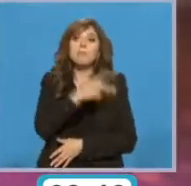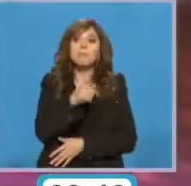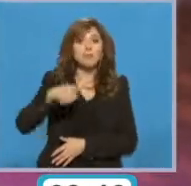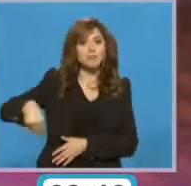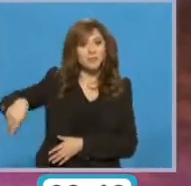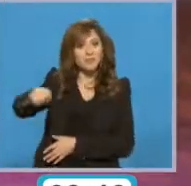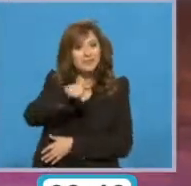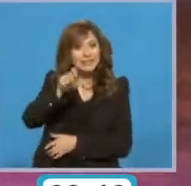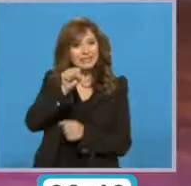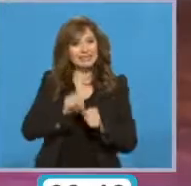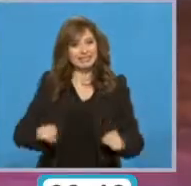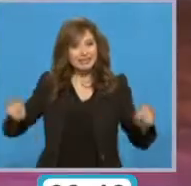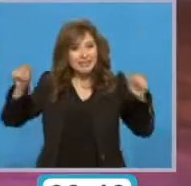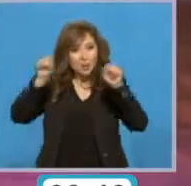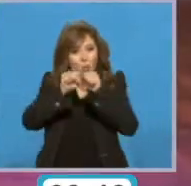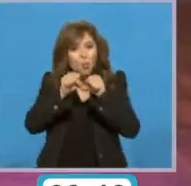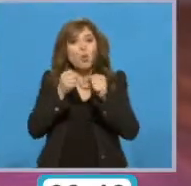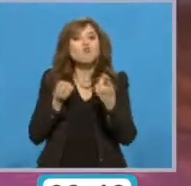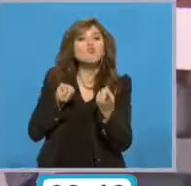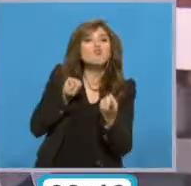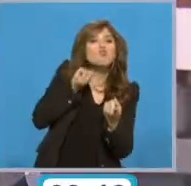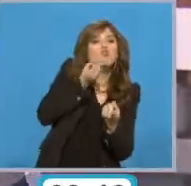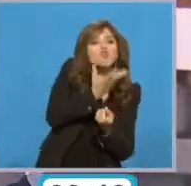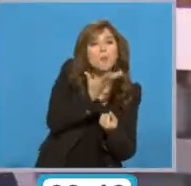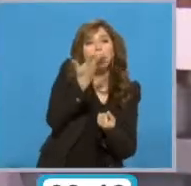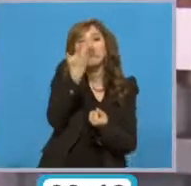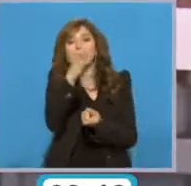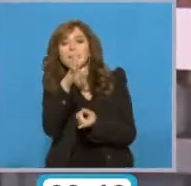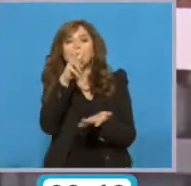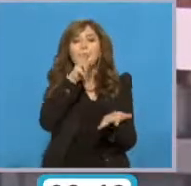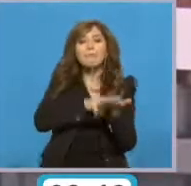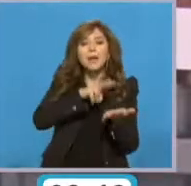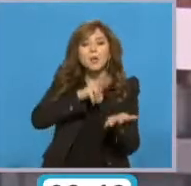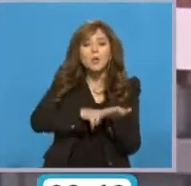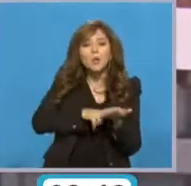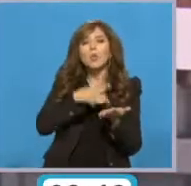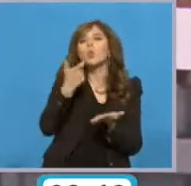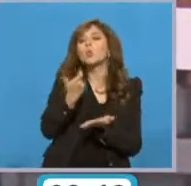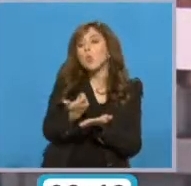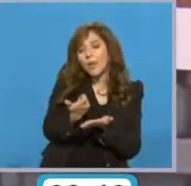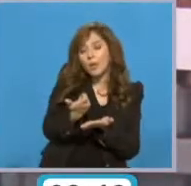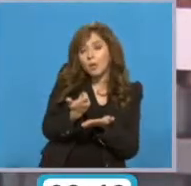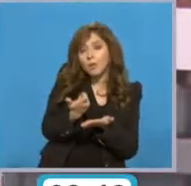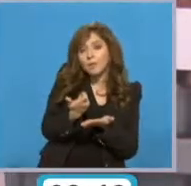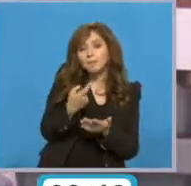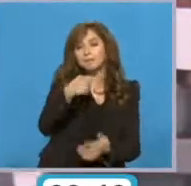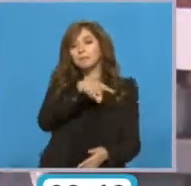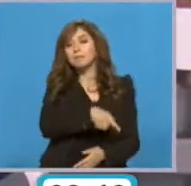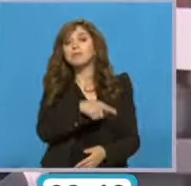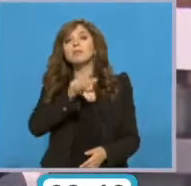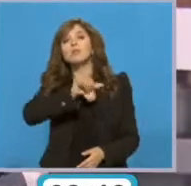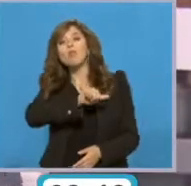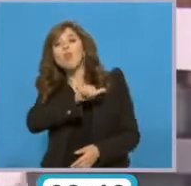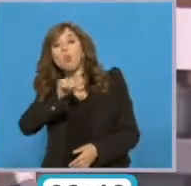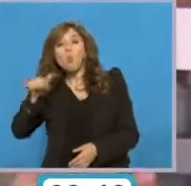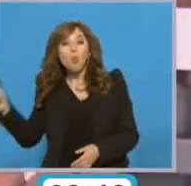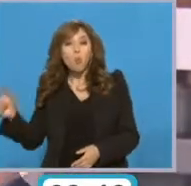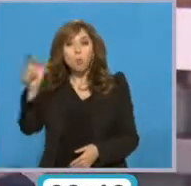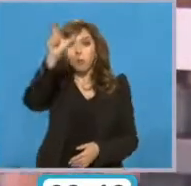seguros Anda, eso. le por eso. asignan como un Claro. valor estimado. Y lo que sí es un hecho es que como valor estimado ninguna otra